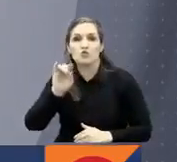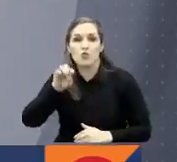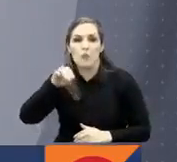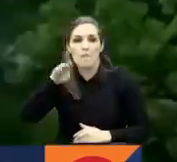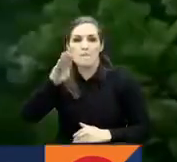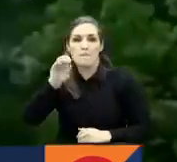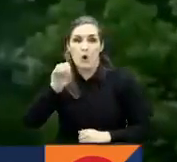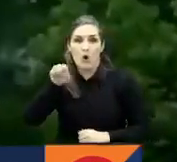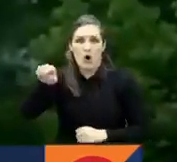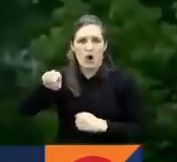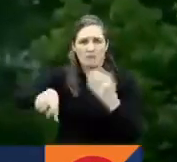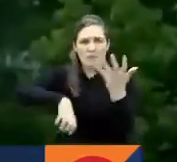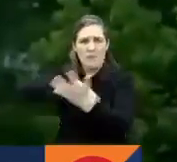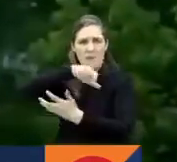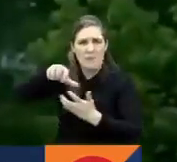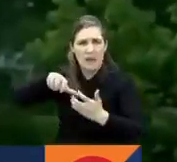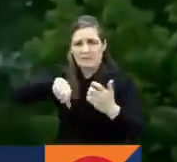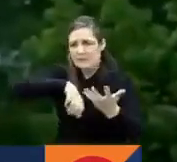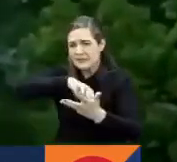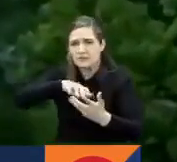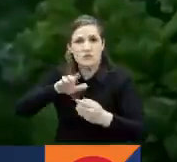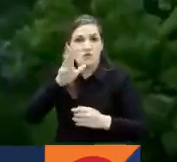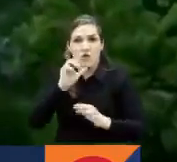orden público.